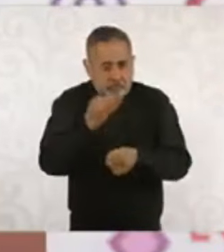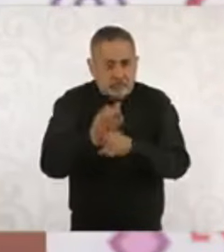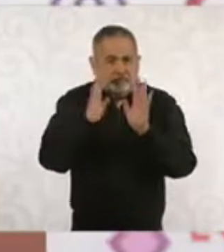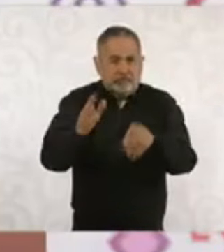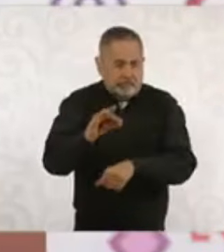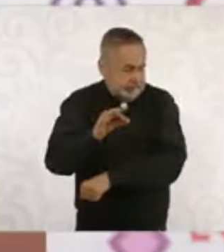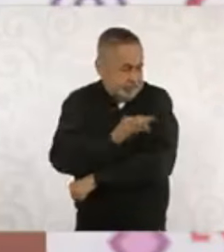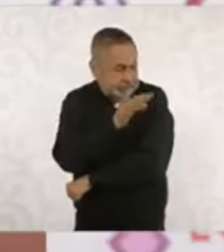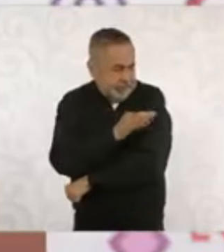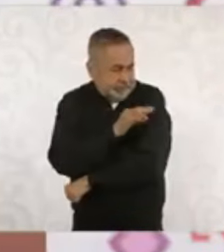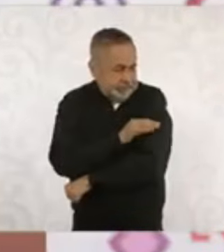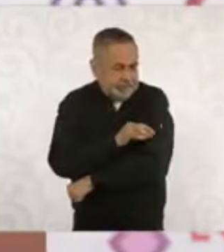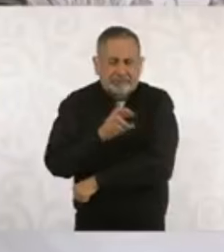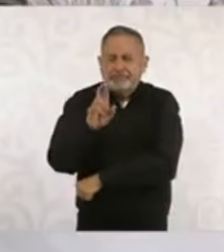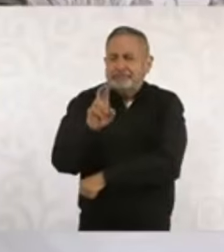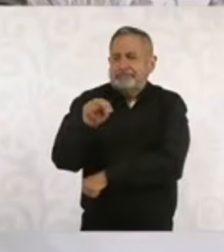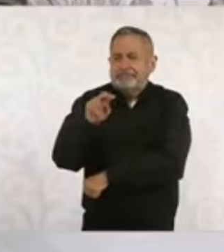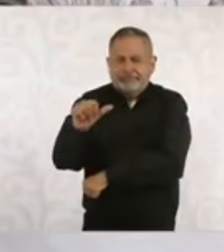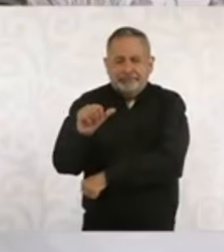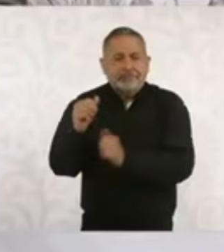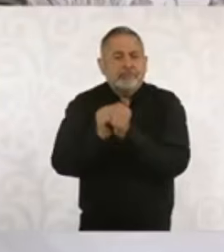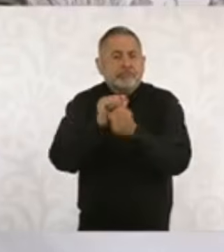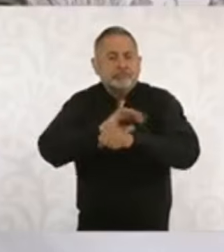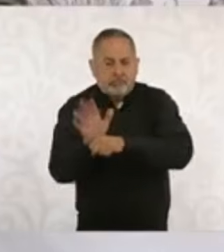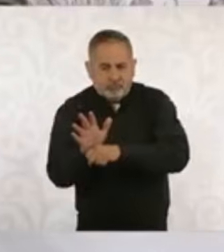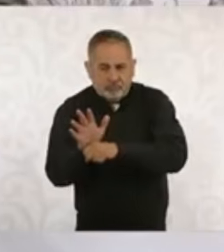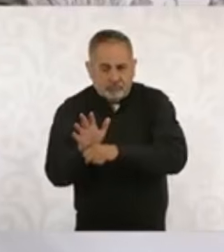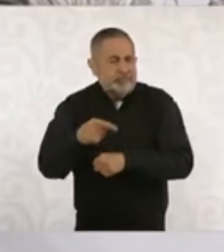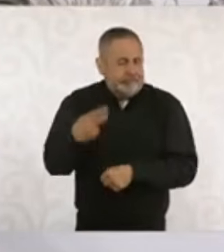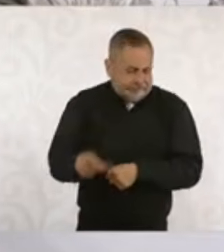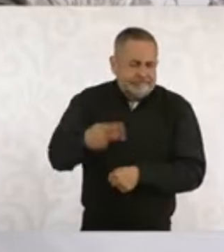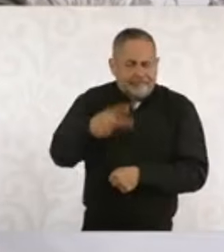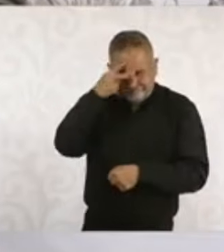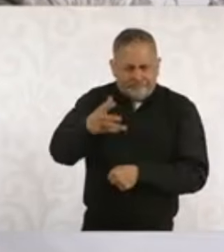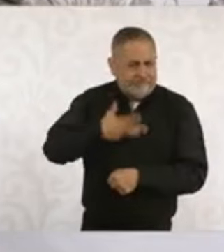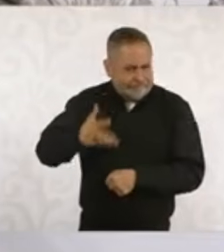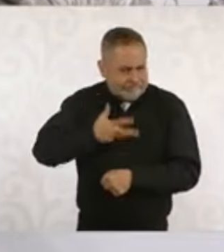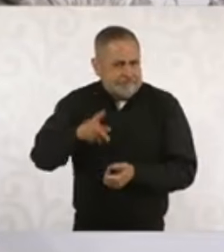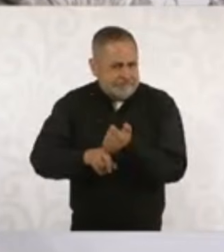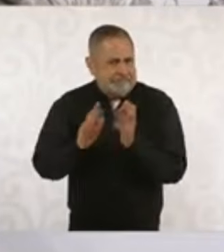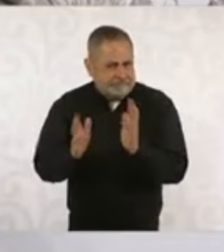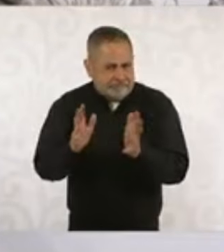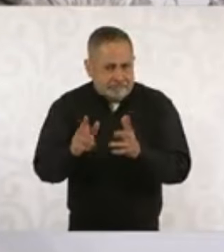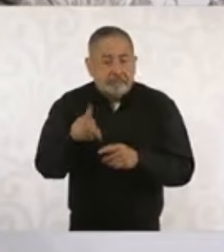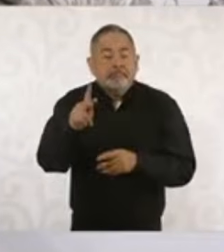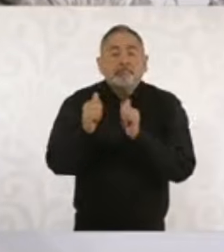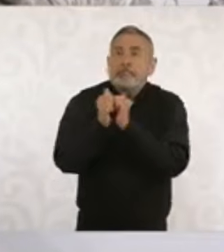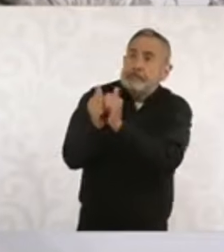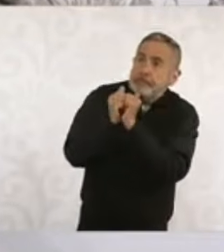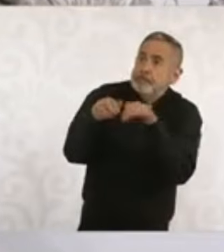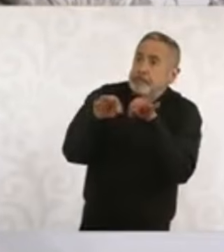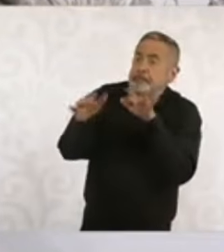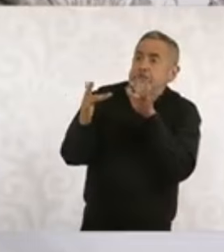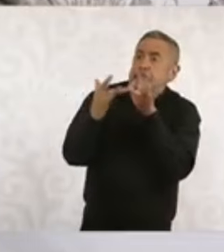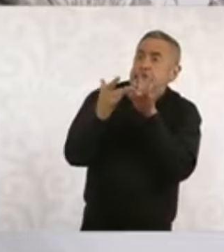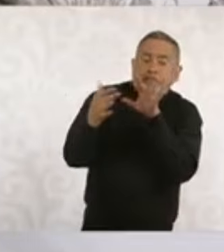con RNA para COVID, pero más allá de eso es la colaboración que